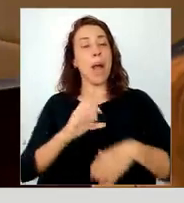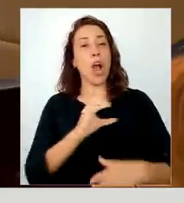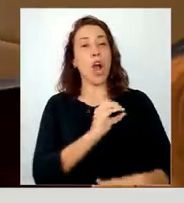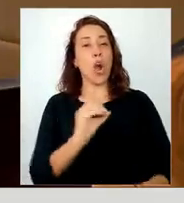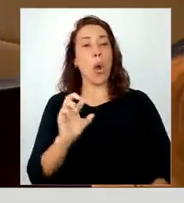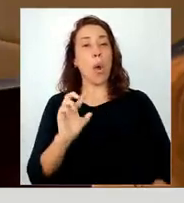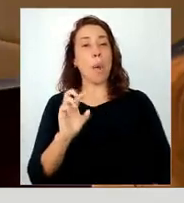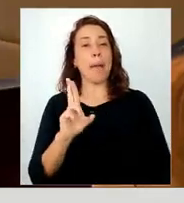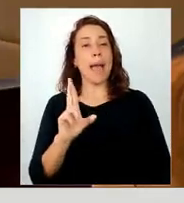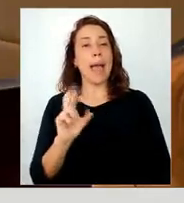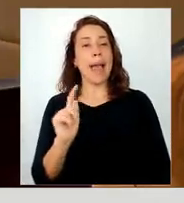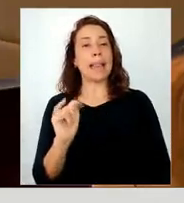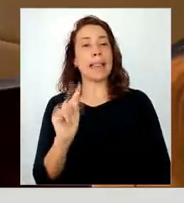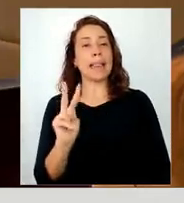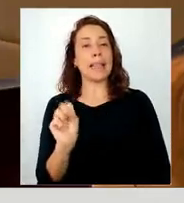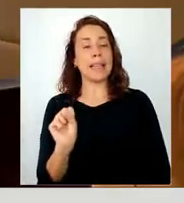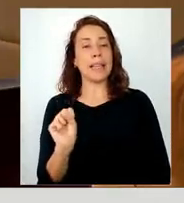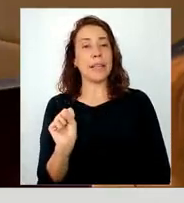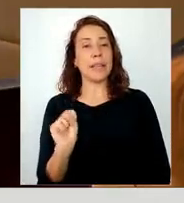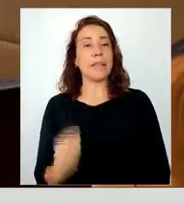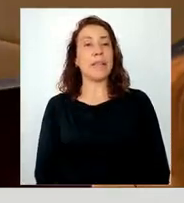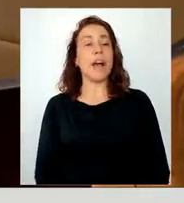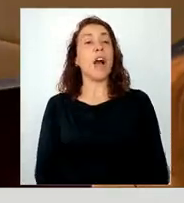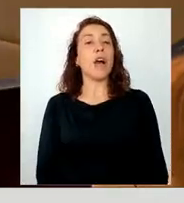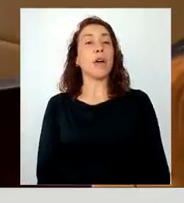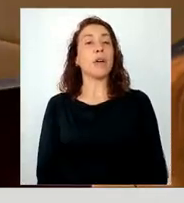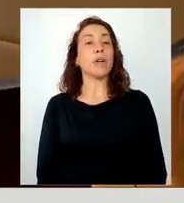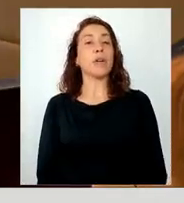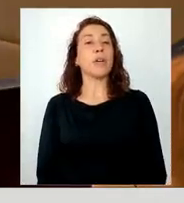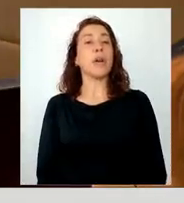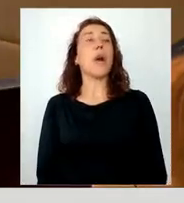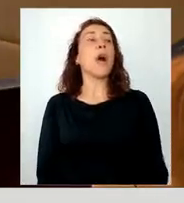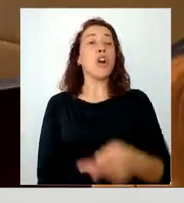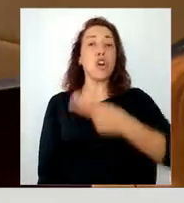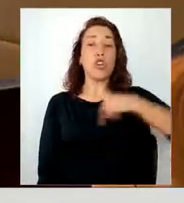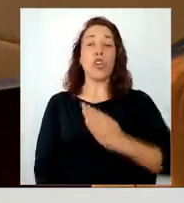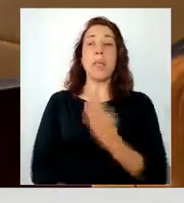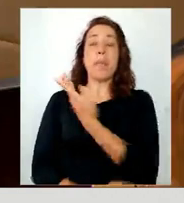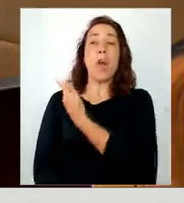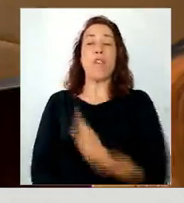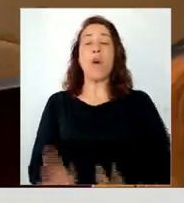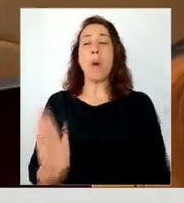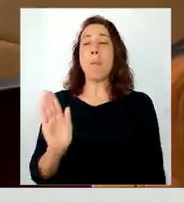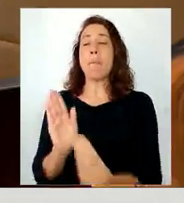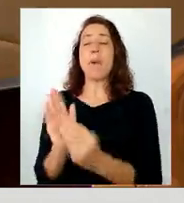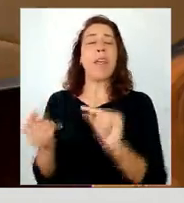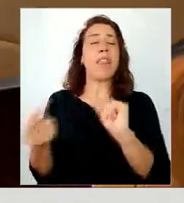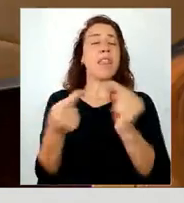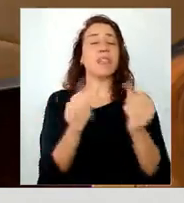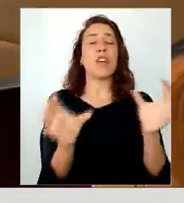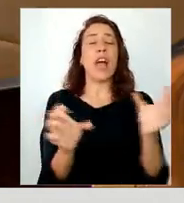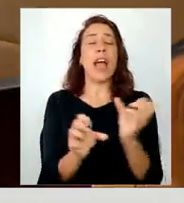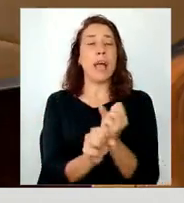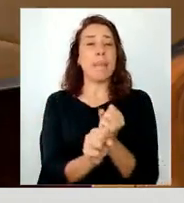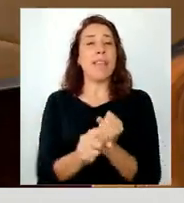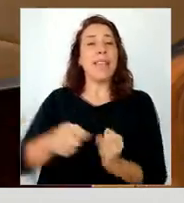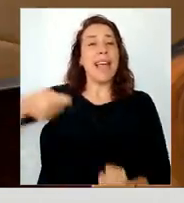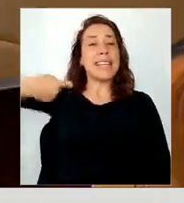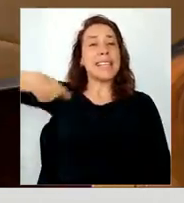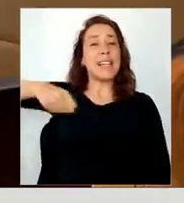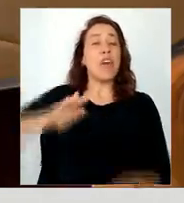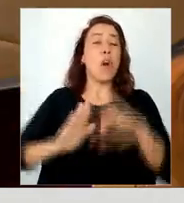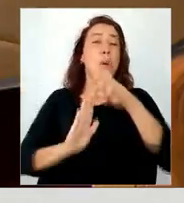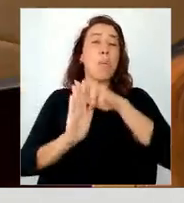se el gobierno se le solicitó al gobierno poner discusión inmediata en el senado a un proyecto que llevaba mucho tiempo